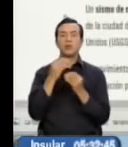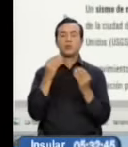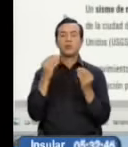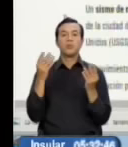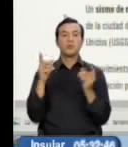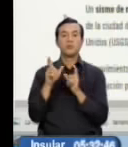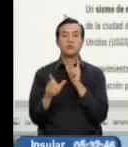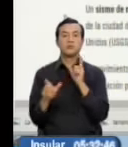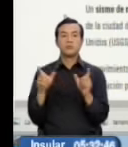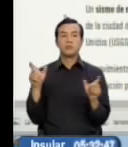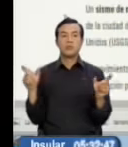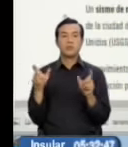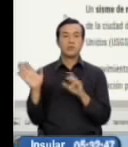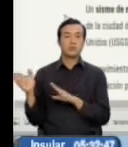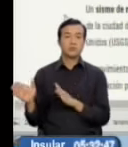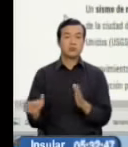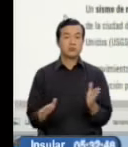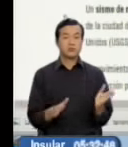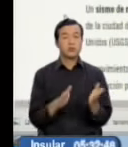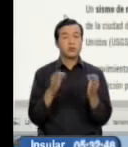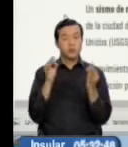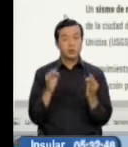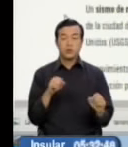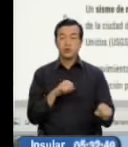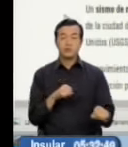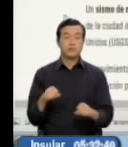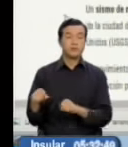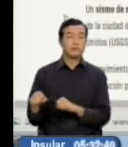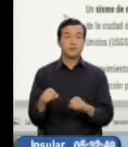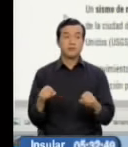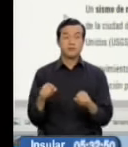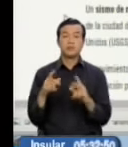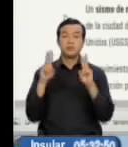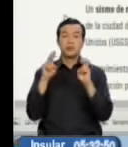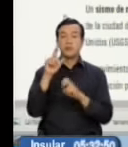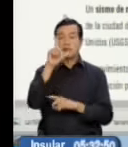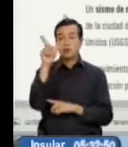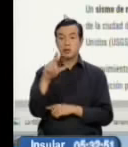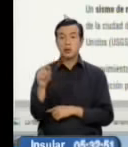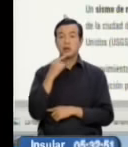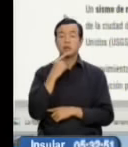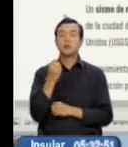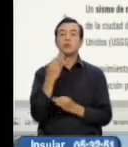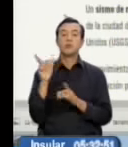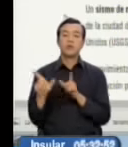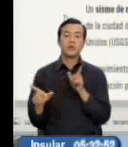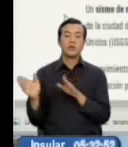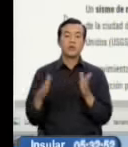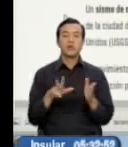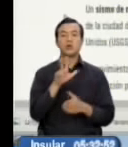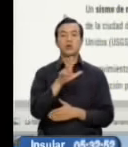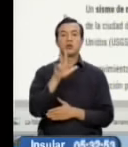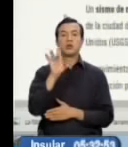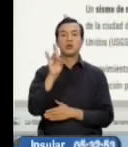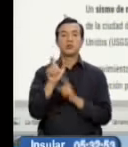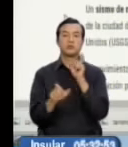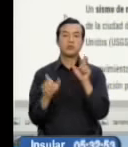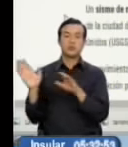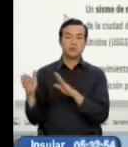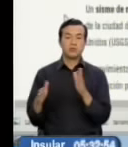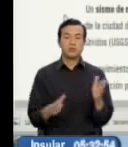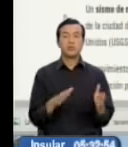de personas que habrían muerto producto de este movimiento telúrico. En el caso de Italia se contabilizan ya 38 personas muertas y